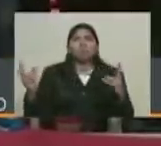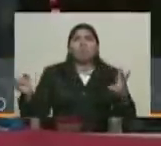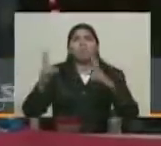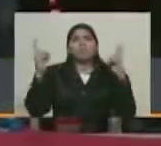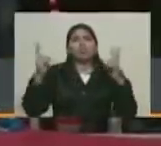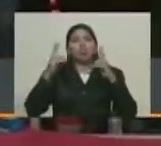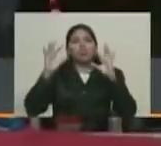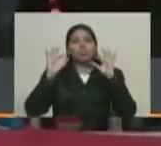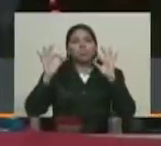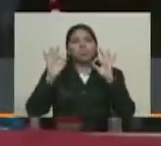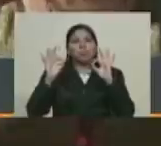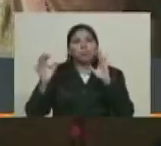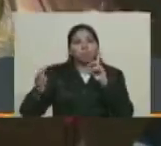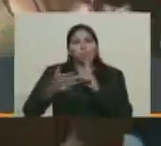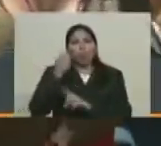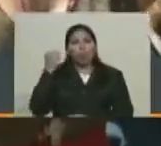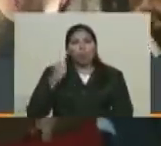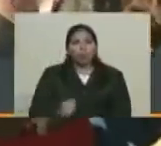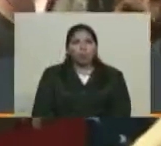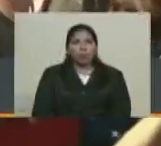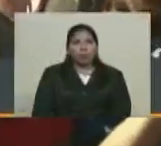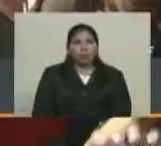victorias.